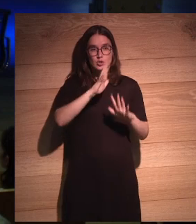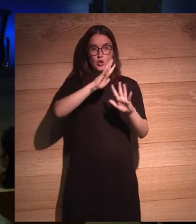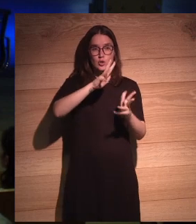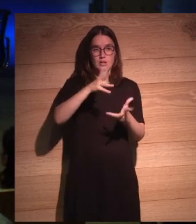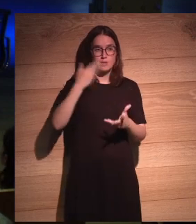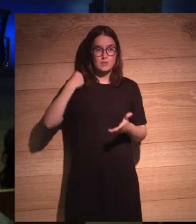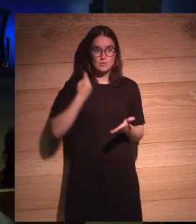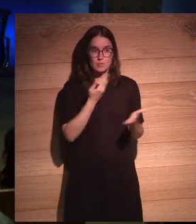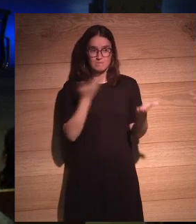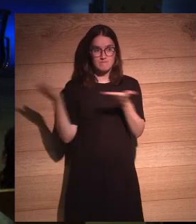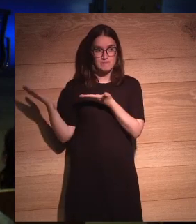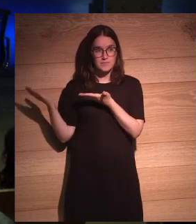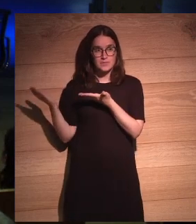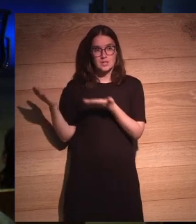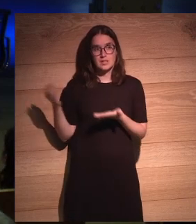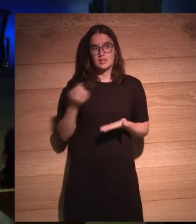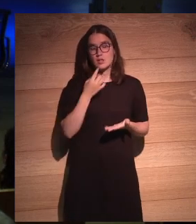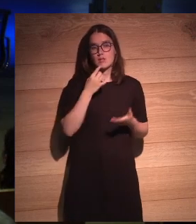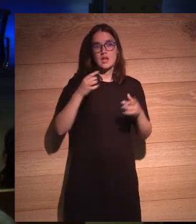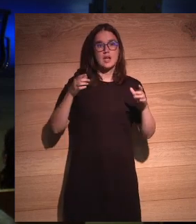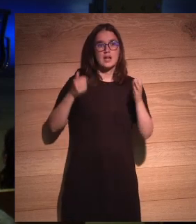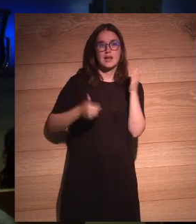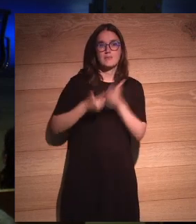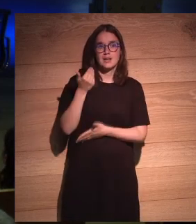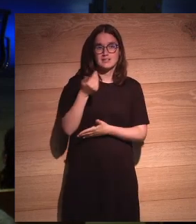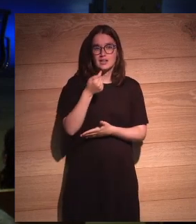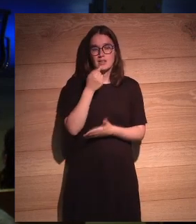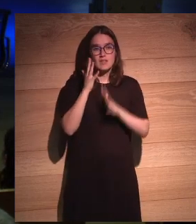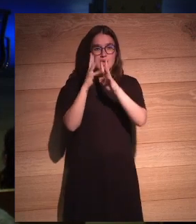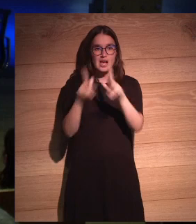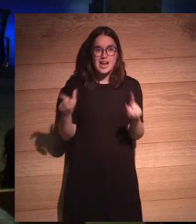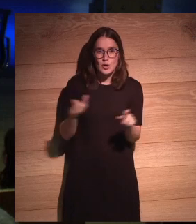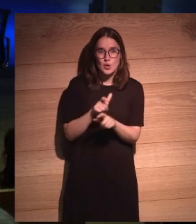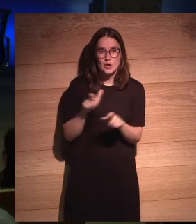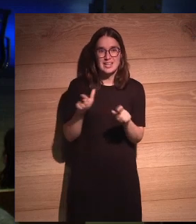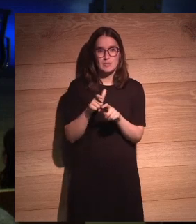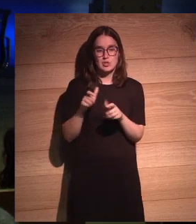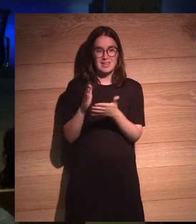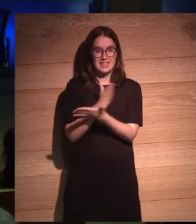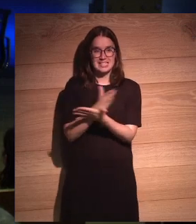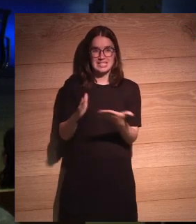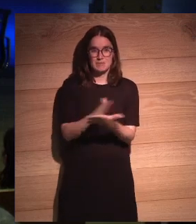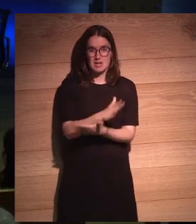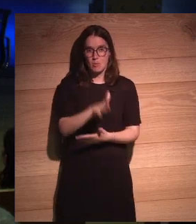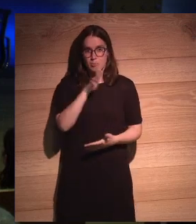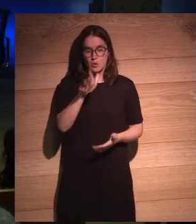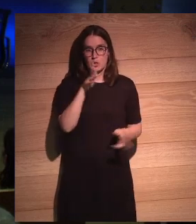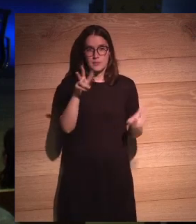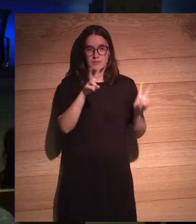noticias como esta que os muestro ahí, noticias en la prensa de algoritmos que discriminan por razones